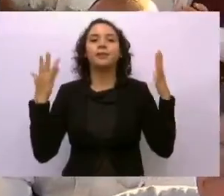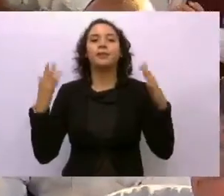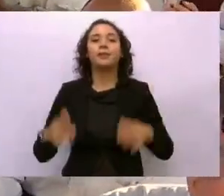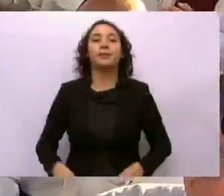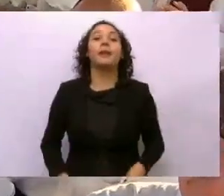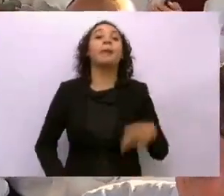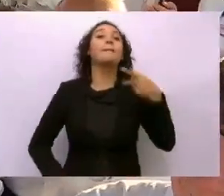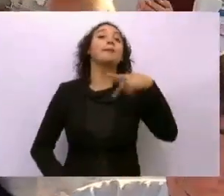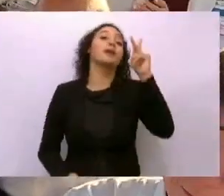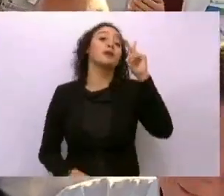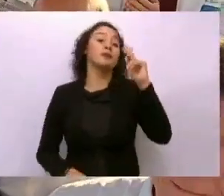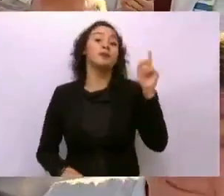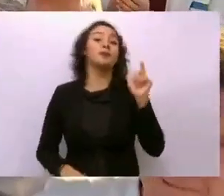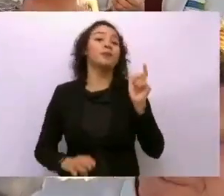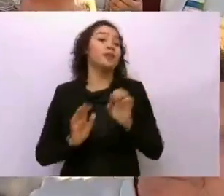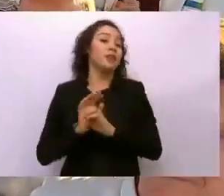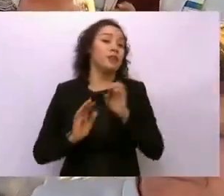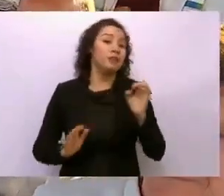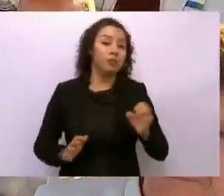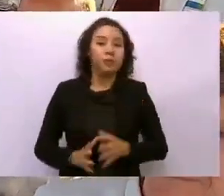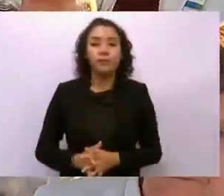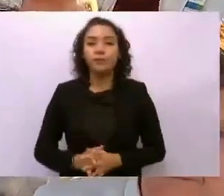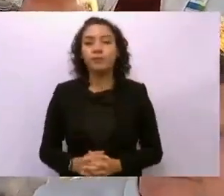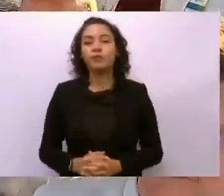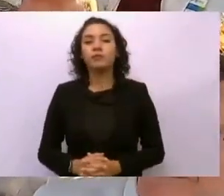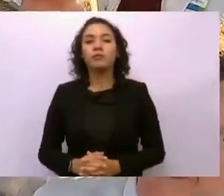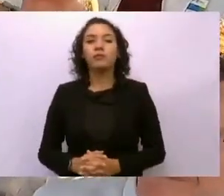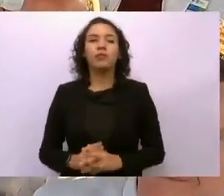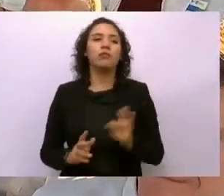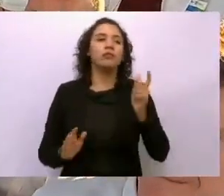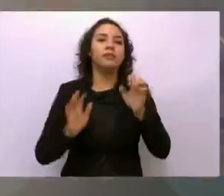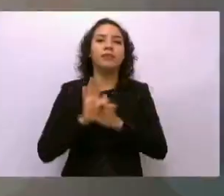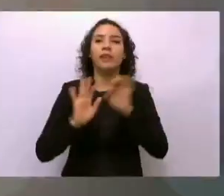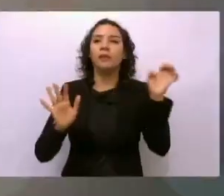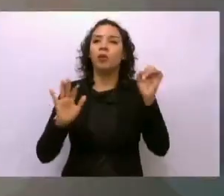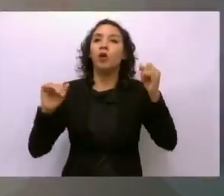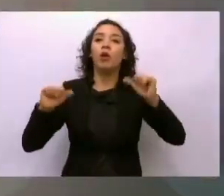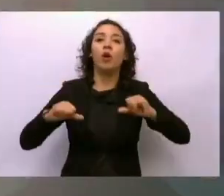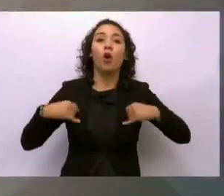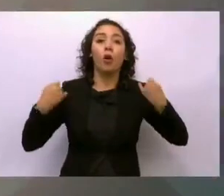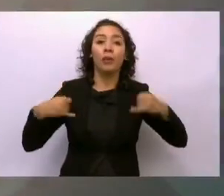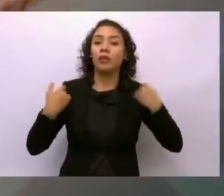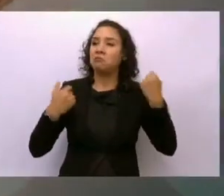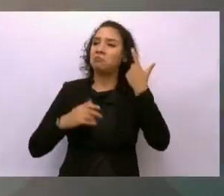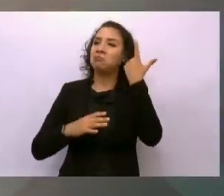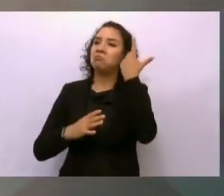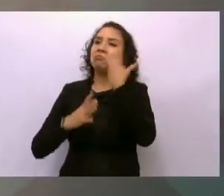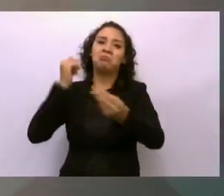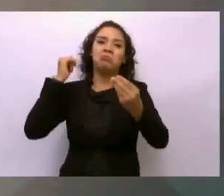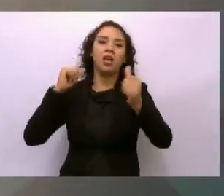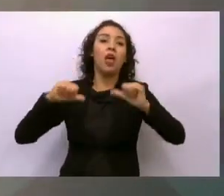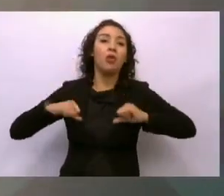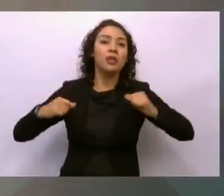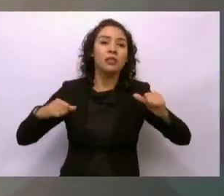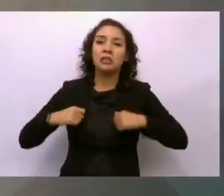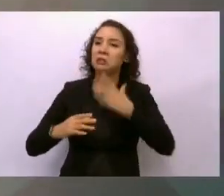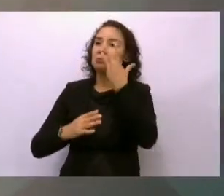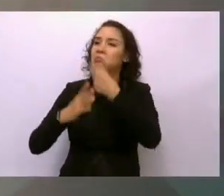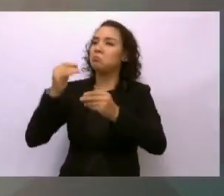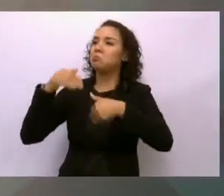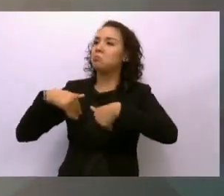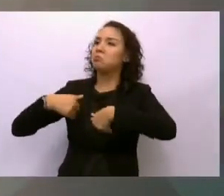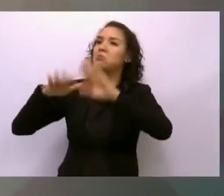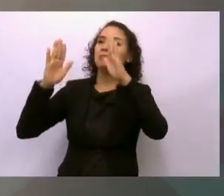pero ¿qué pasa si se van los jóvenes desde la adolescencia?